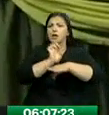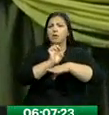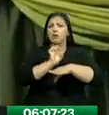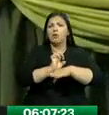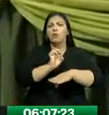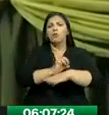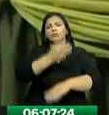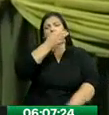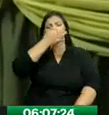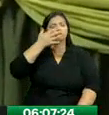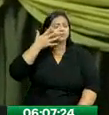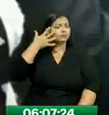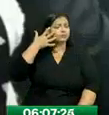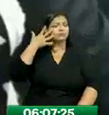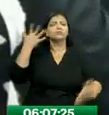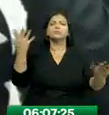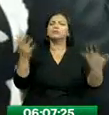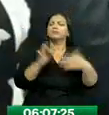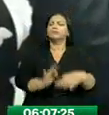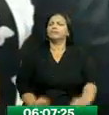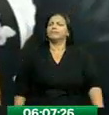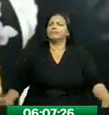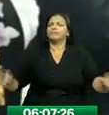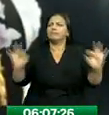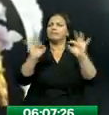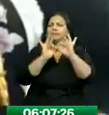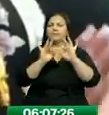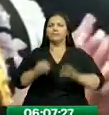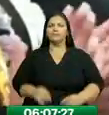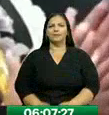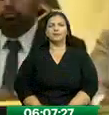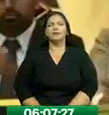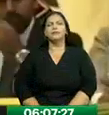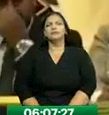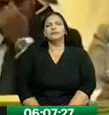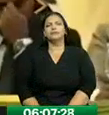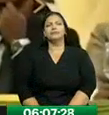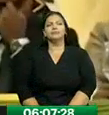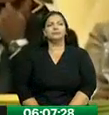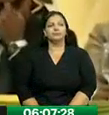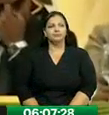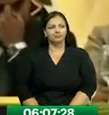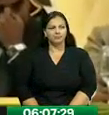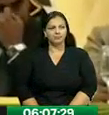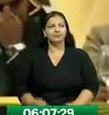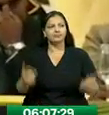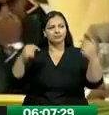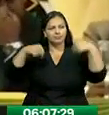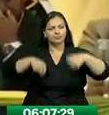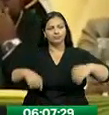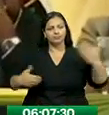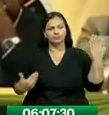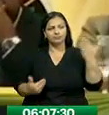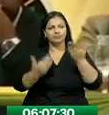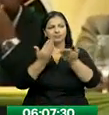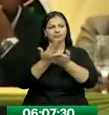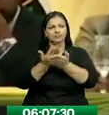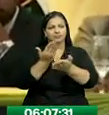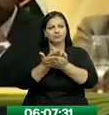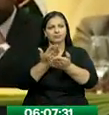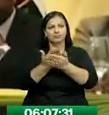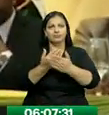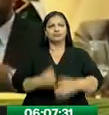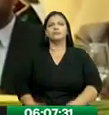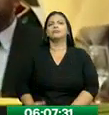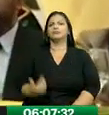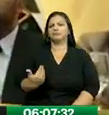Decía, lo correcto a veces no es popular, la austeridad no es popular. Aquí vivimos la política económica, 10 años del pan para hoy y hambre